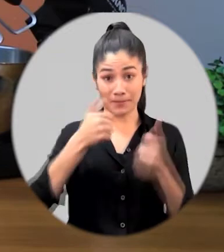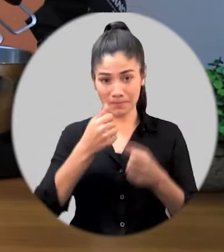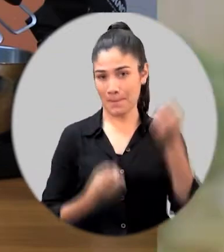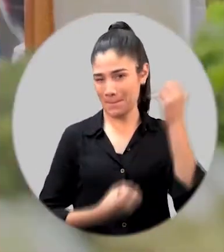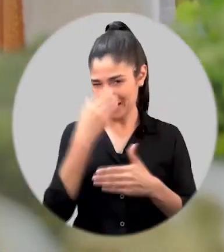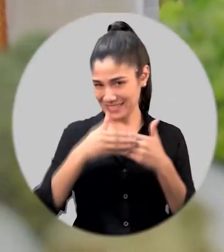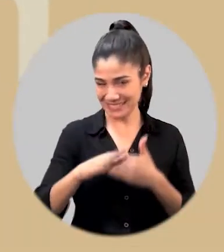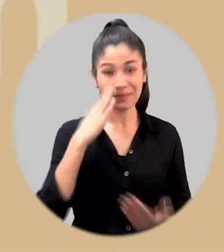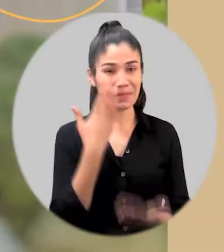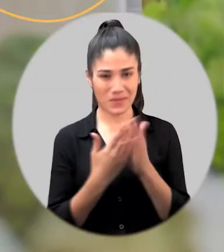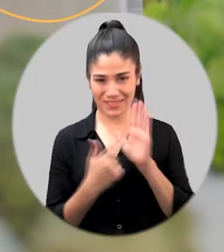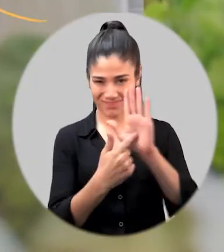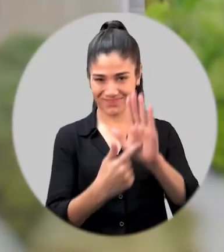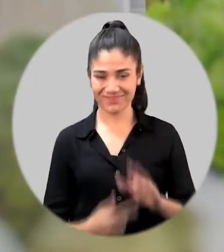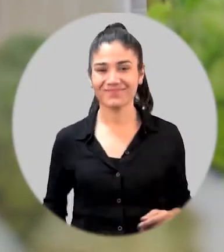empezamos.